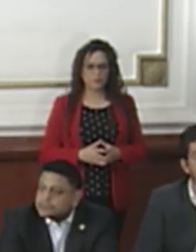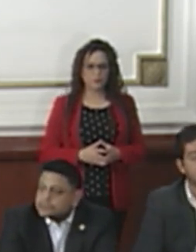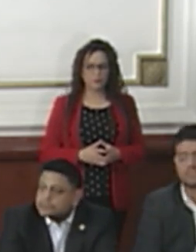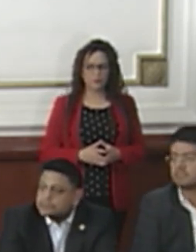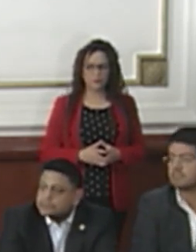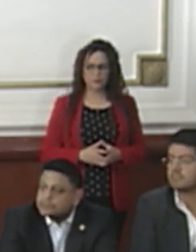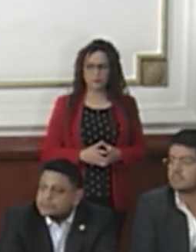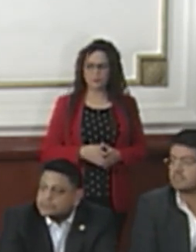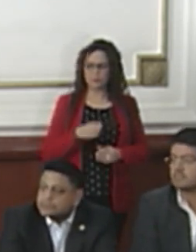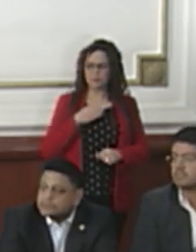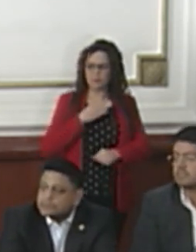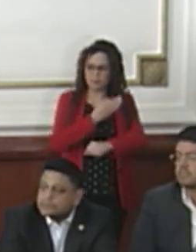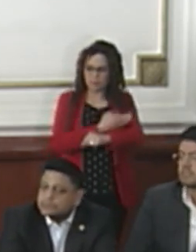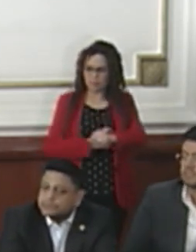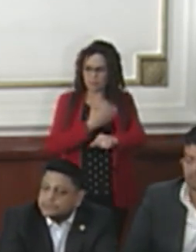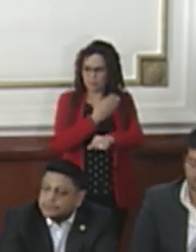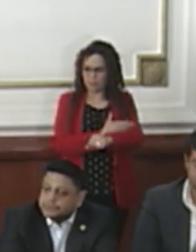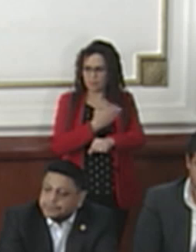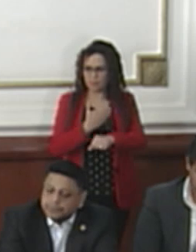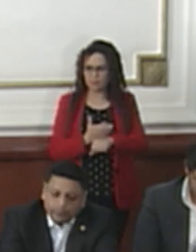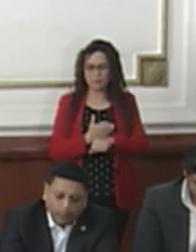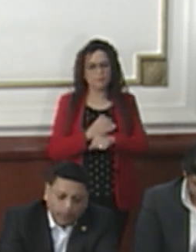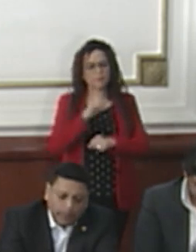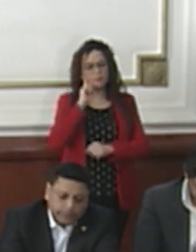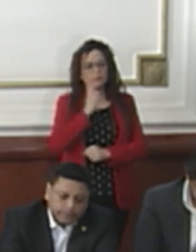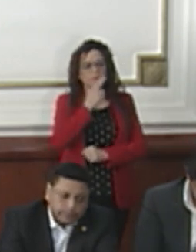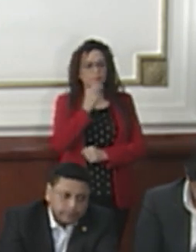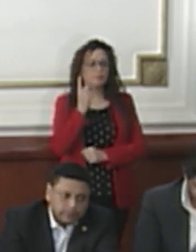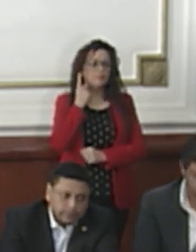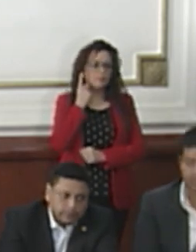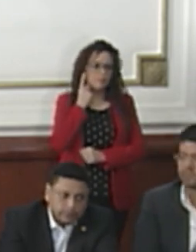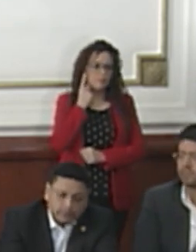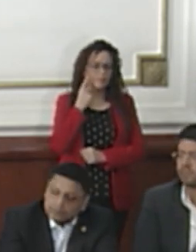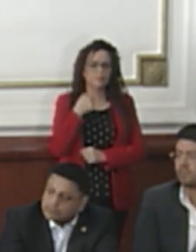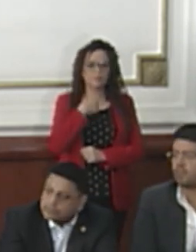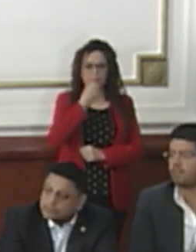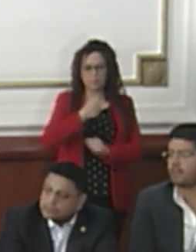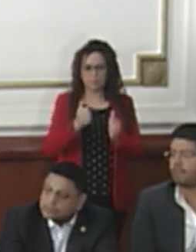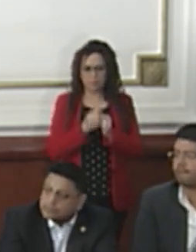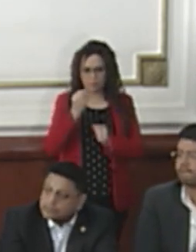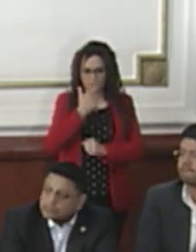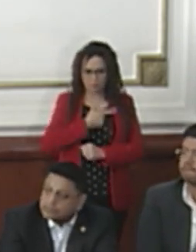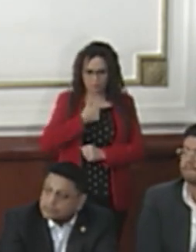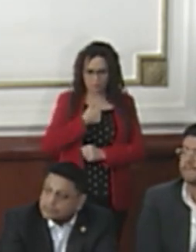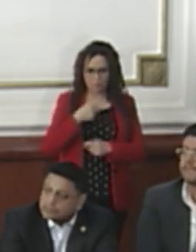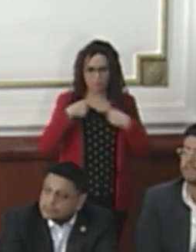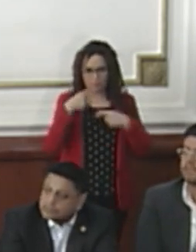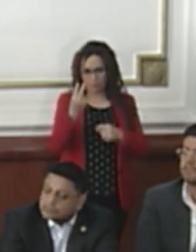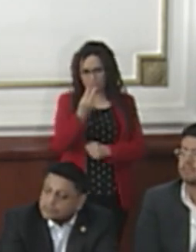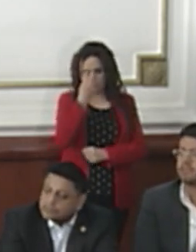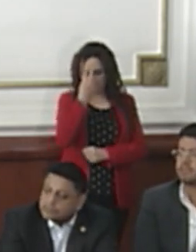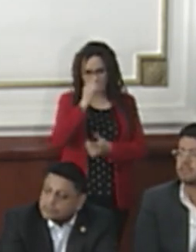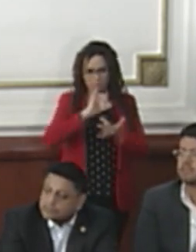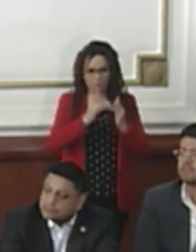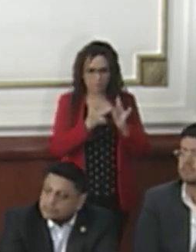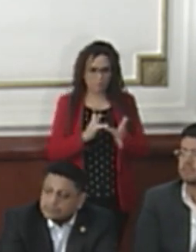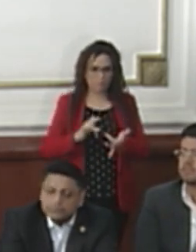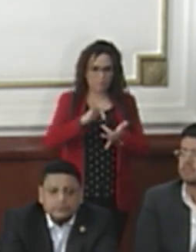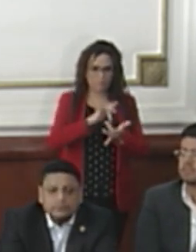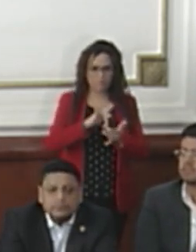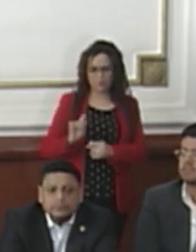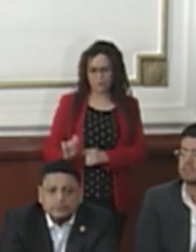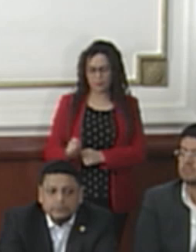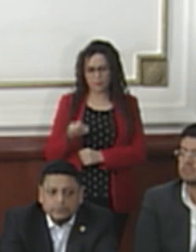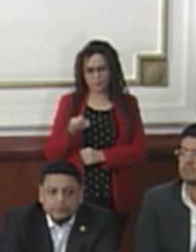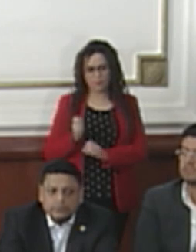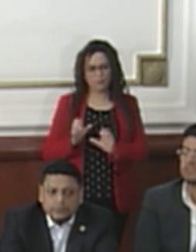Buenas tardes, compañeras, compañeros diputados. Saludo también con gusto a quienes nos están siguiendo por las redes sociales